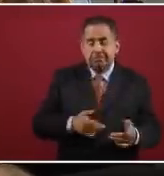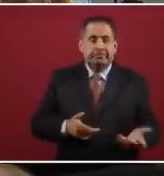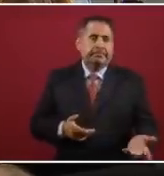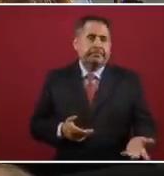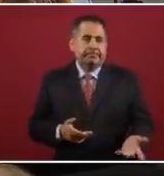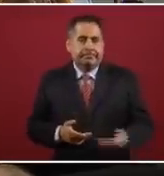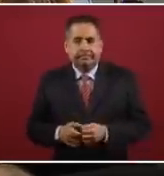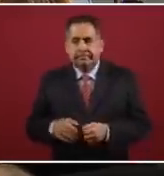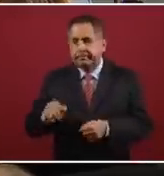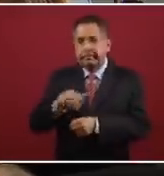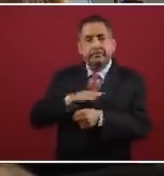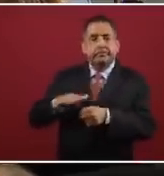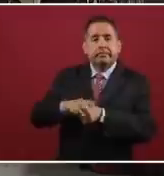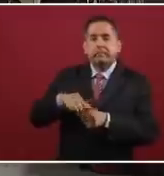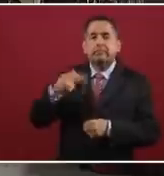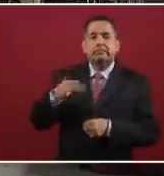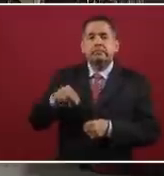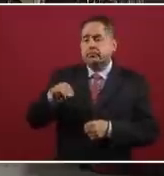Matías Romero,